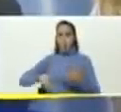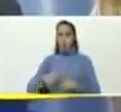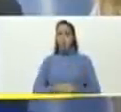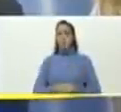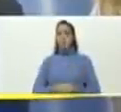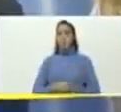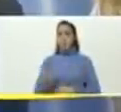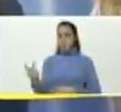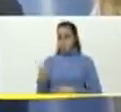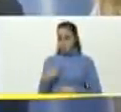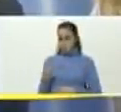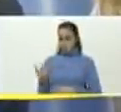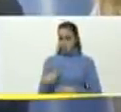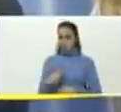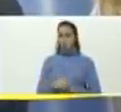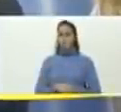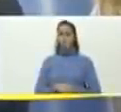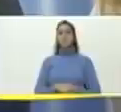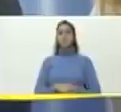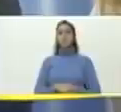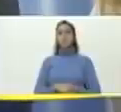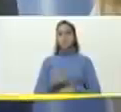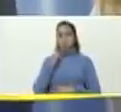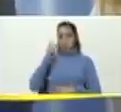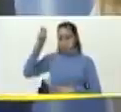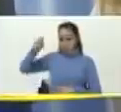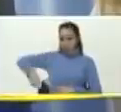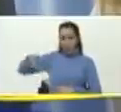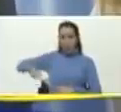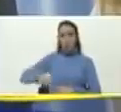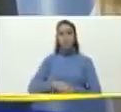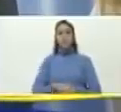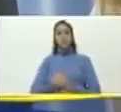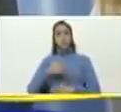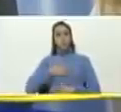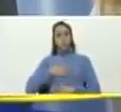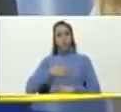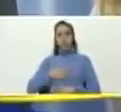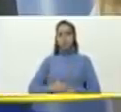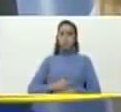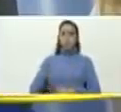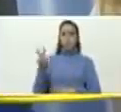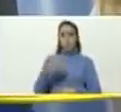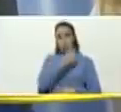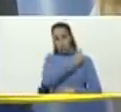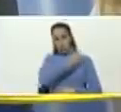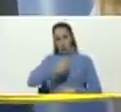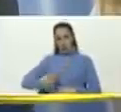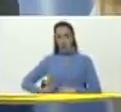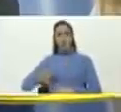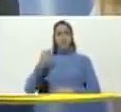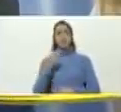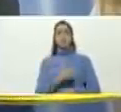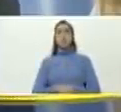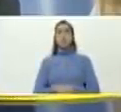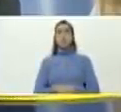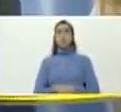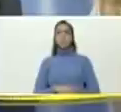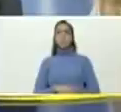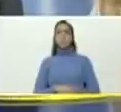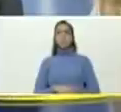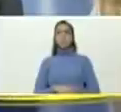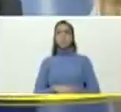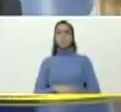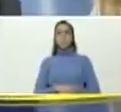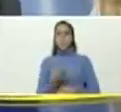usted como fiscal de la Corte Penal y yo como jefe de Estado y de Gobierno de Venezuela.